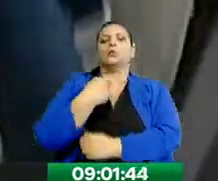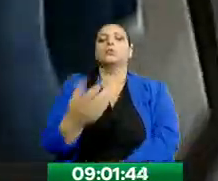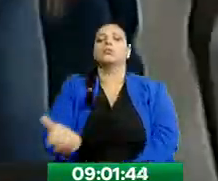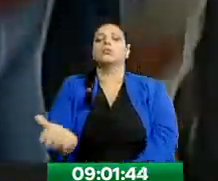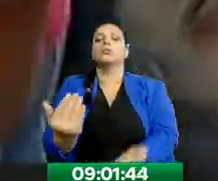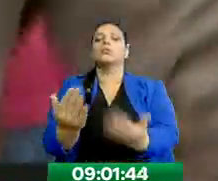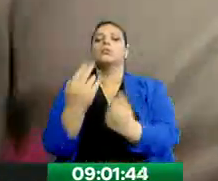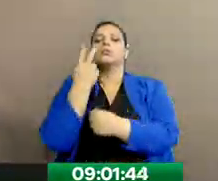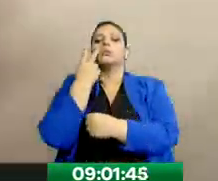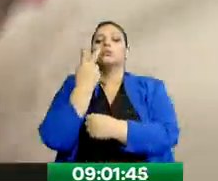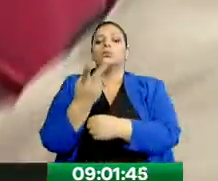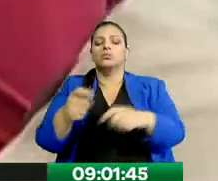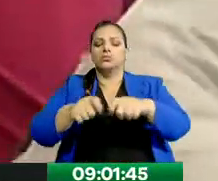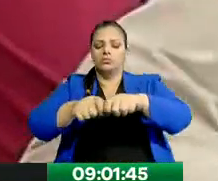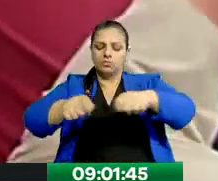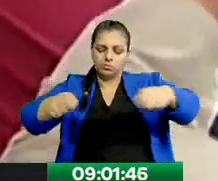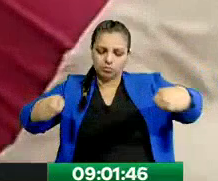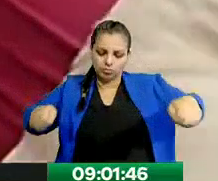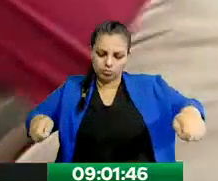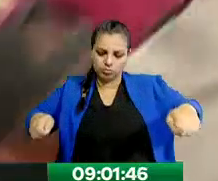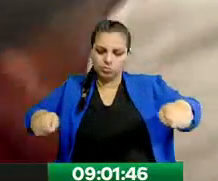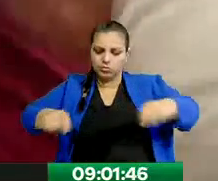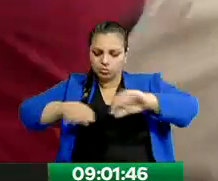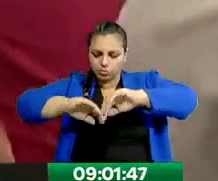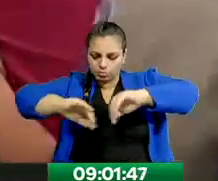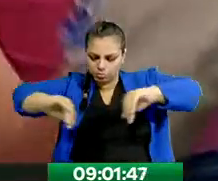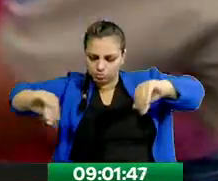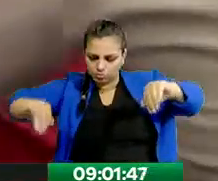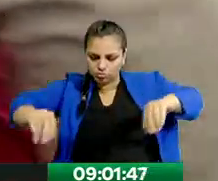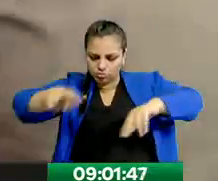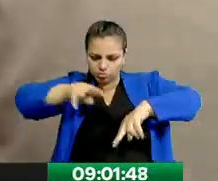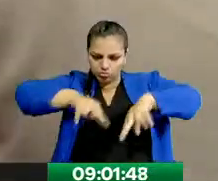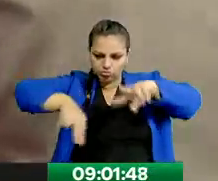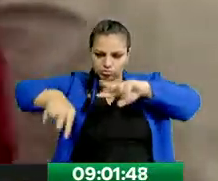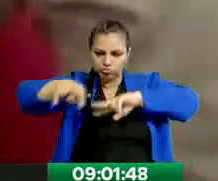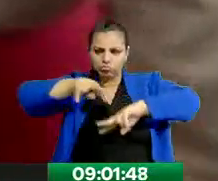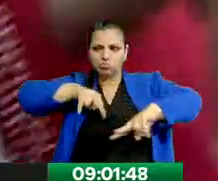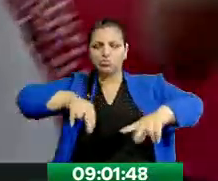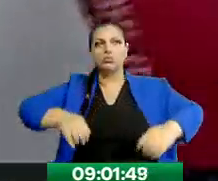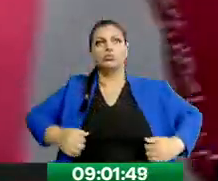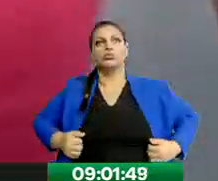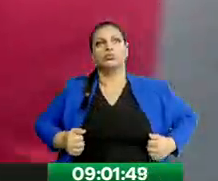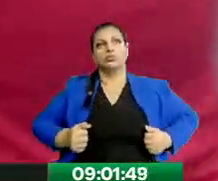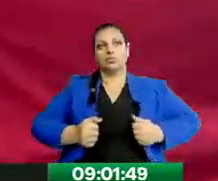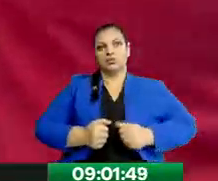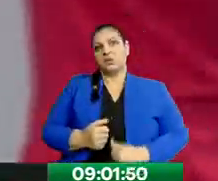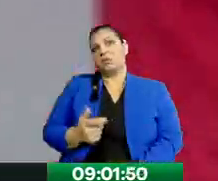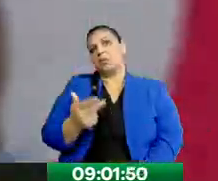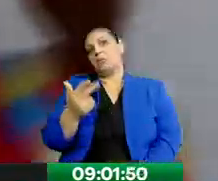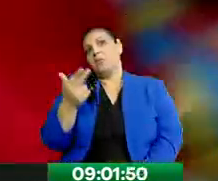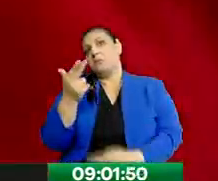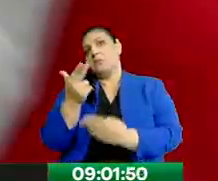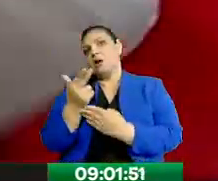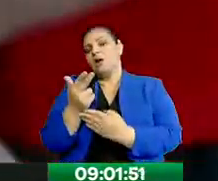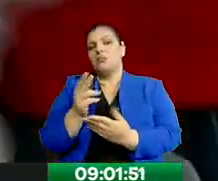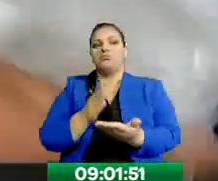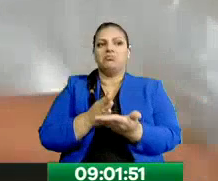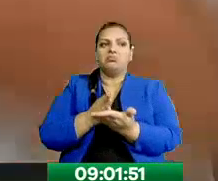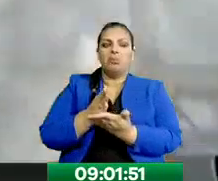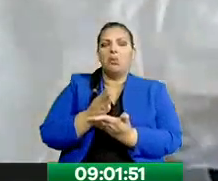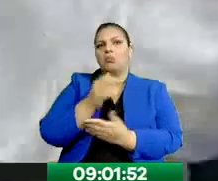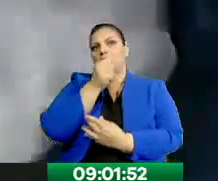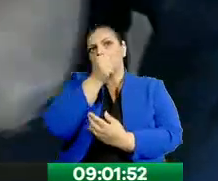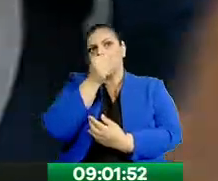tipo de sustancia prohibida o algún tipo de armamento que pueda generar peligro para quienes viajan al interior de esta unidad